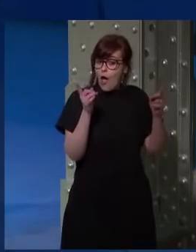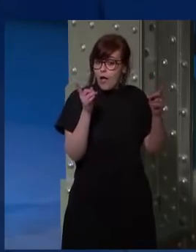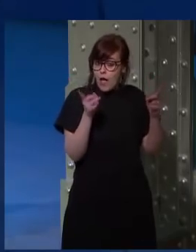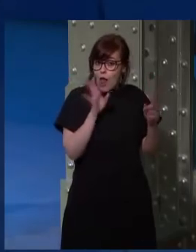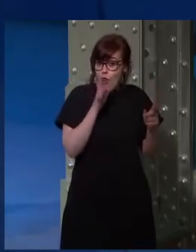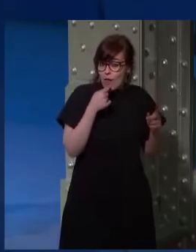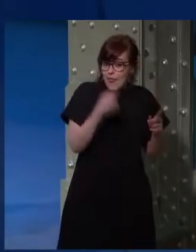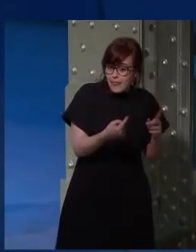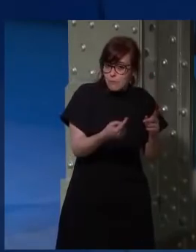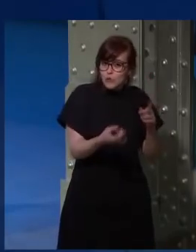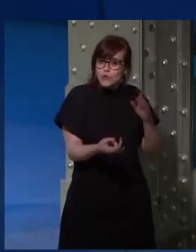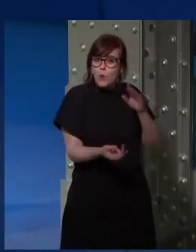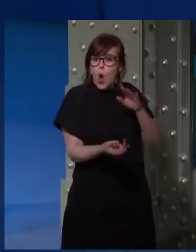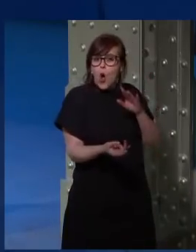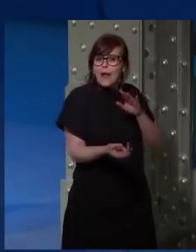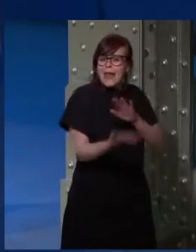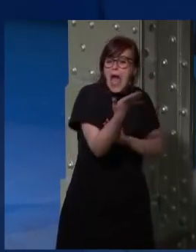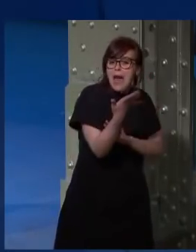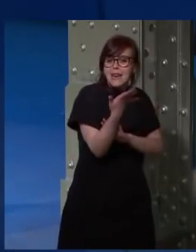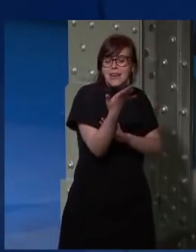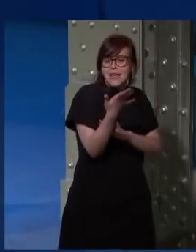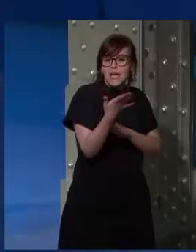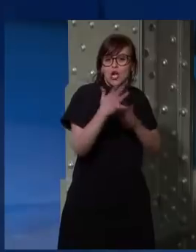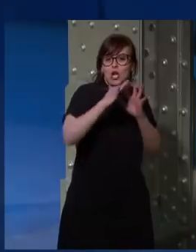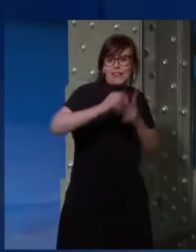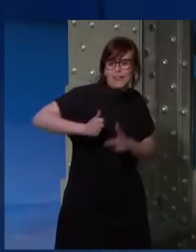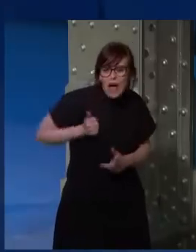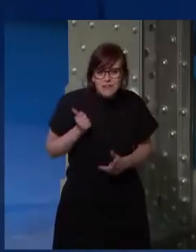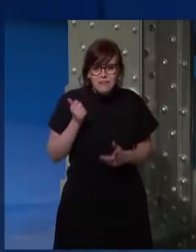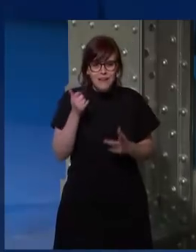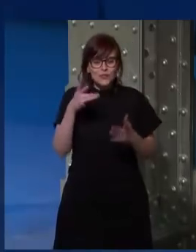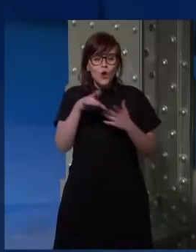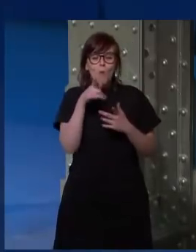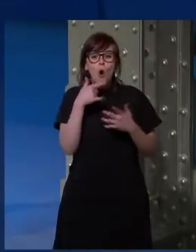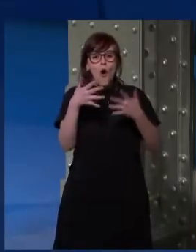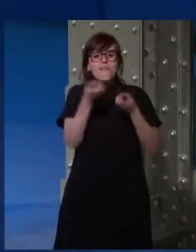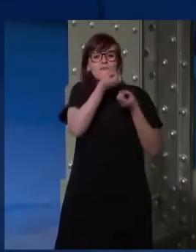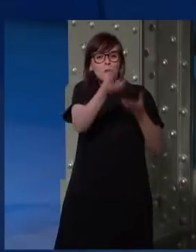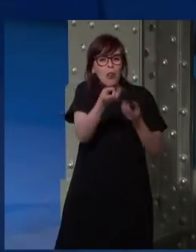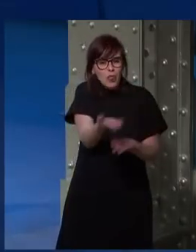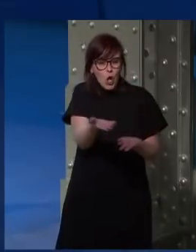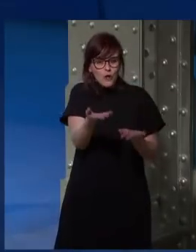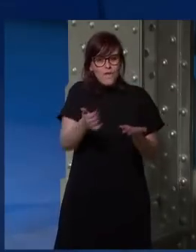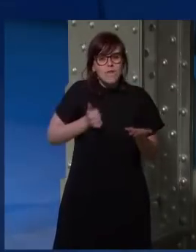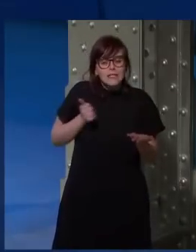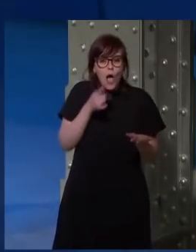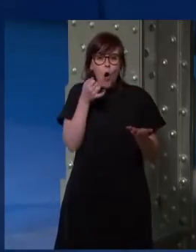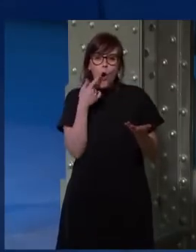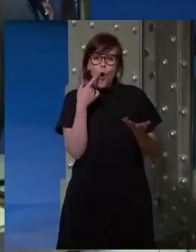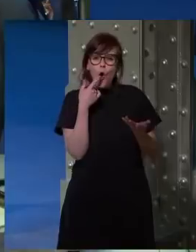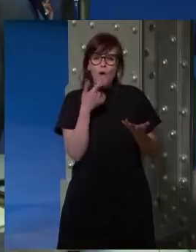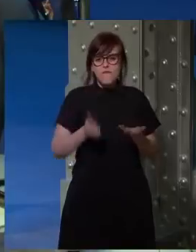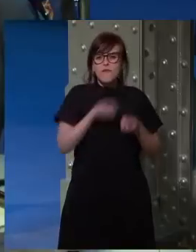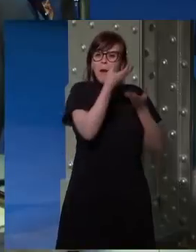estamos contando, ¿no? O sea, enmascarar, mentir, distorsionar, dar cantidad de datos falsos, etcétera,